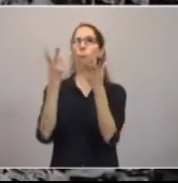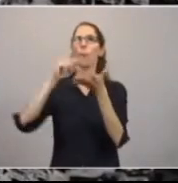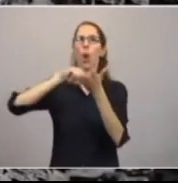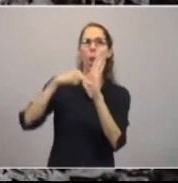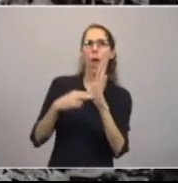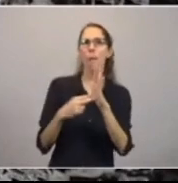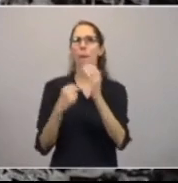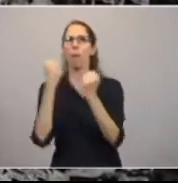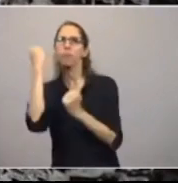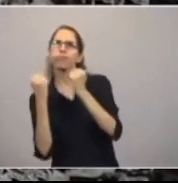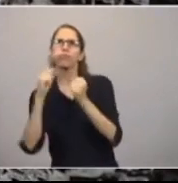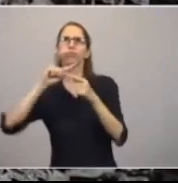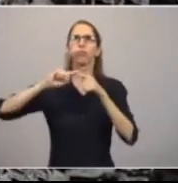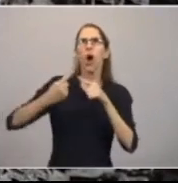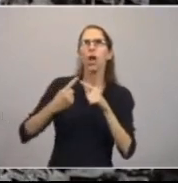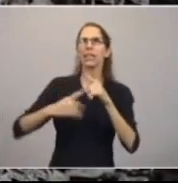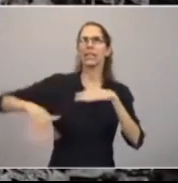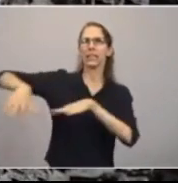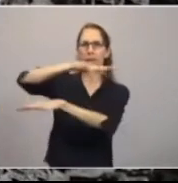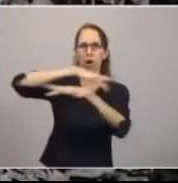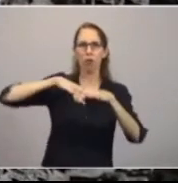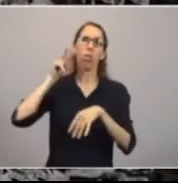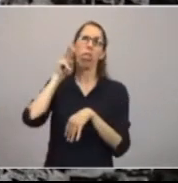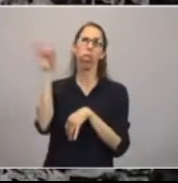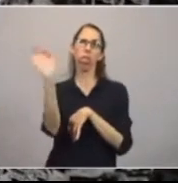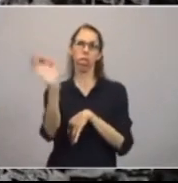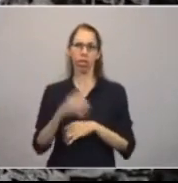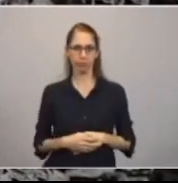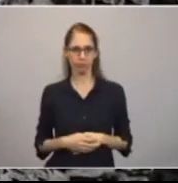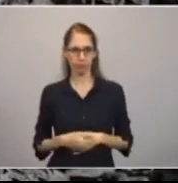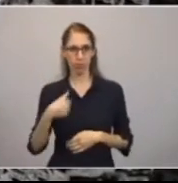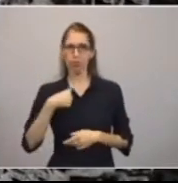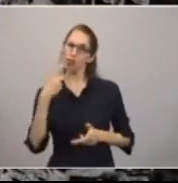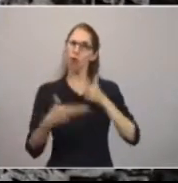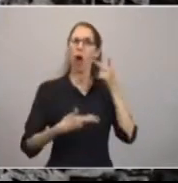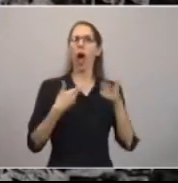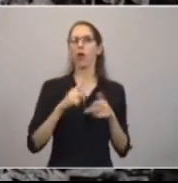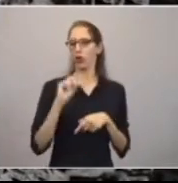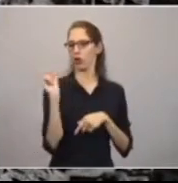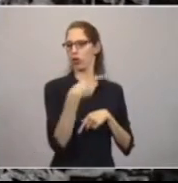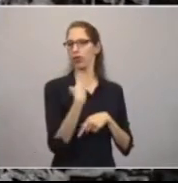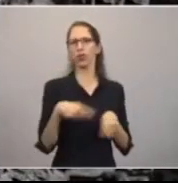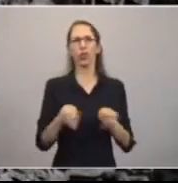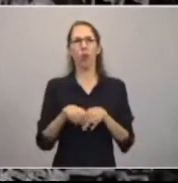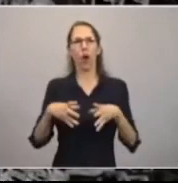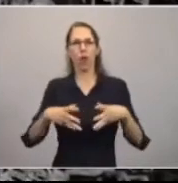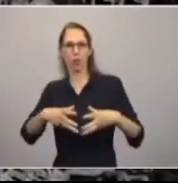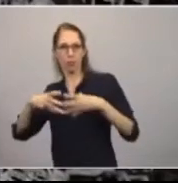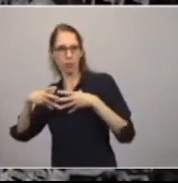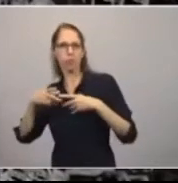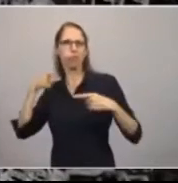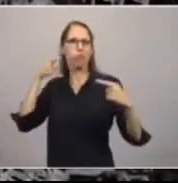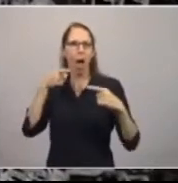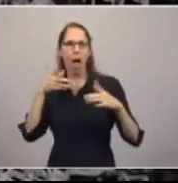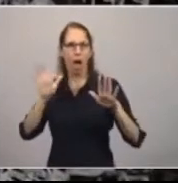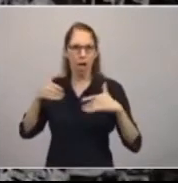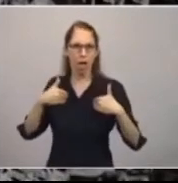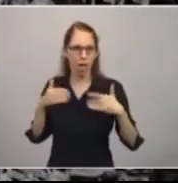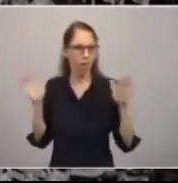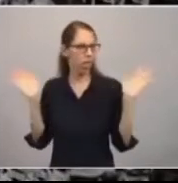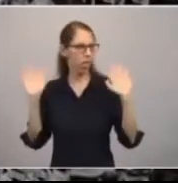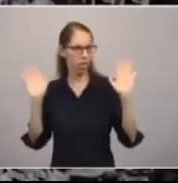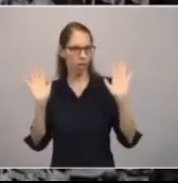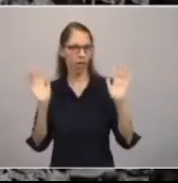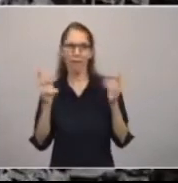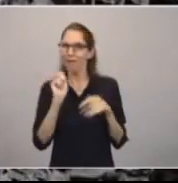No necesito decirlo yo desde nuestra idea de la tercera posición, no necesito. Es fácil ver, cuando asumió un presidente de